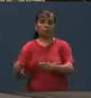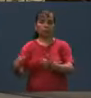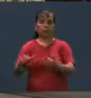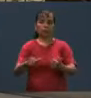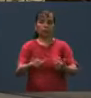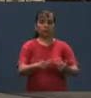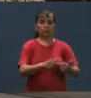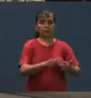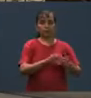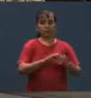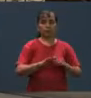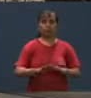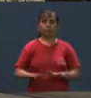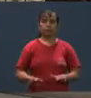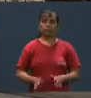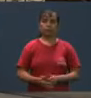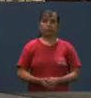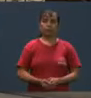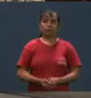aleluya.